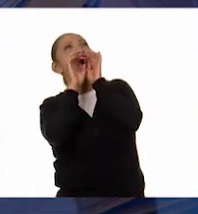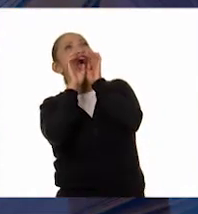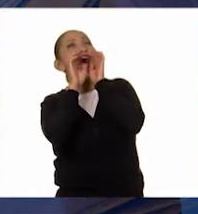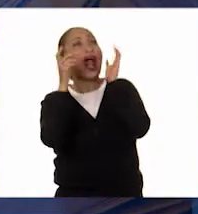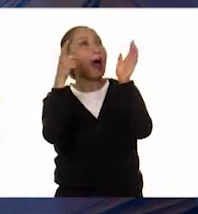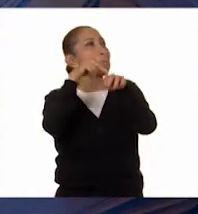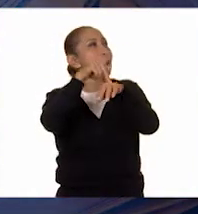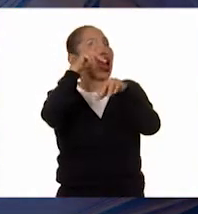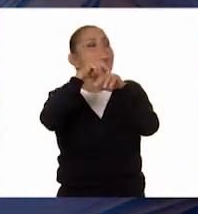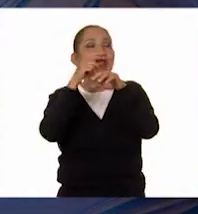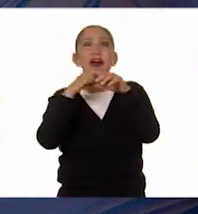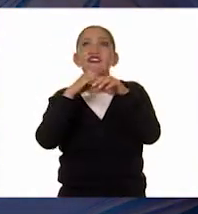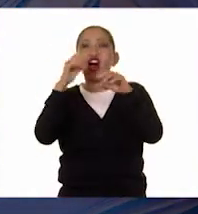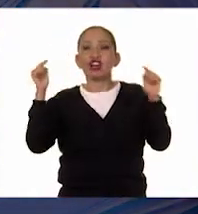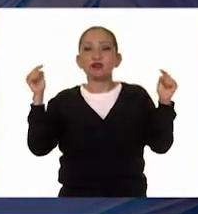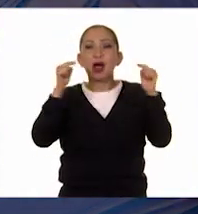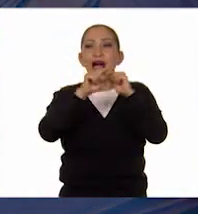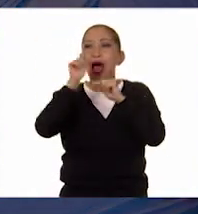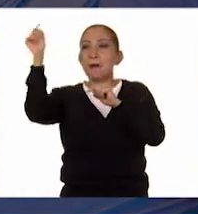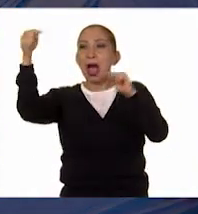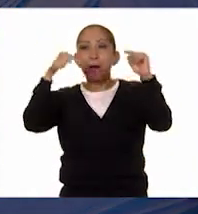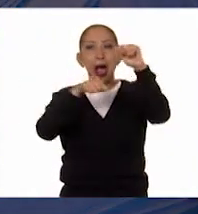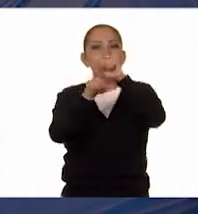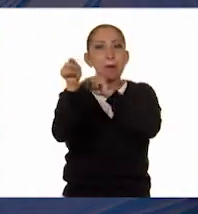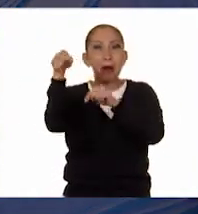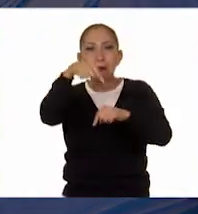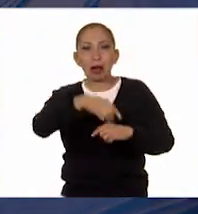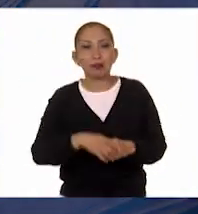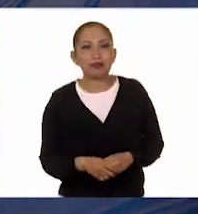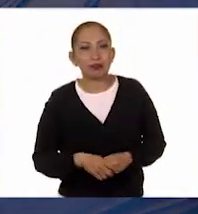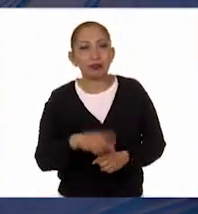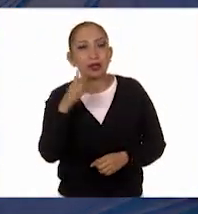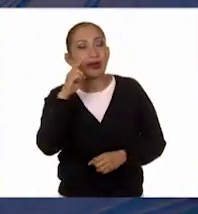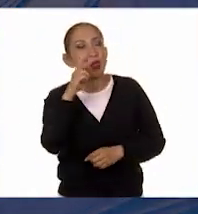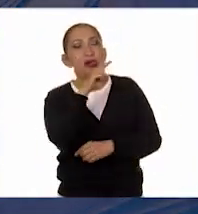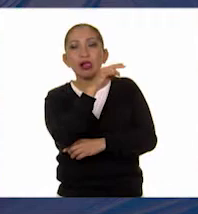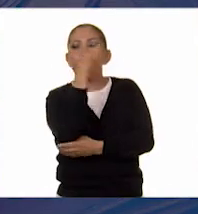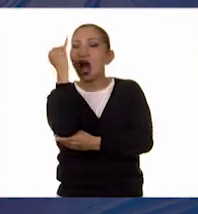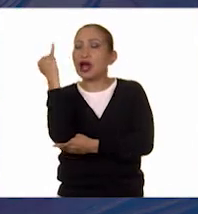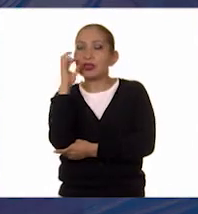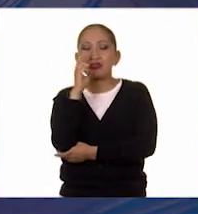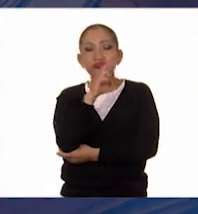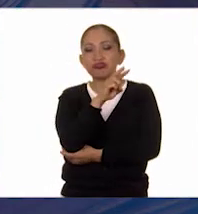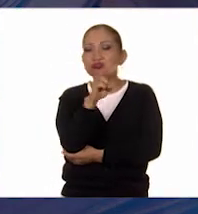piedras transmitían las voces de una esquina a otra. Miraste